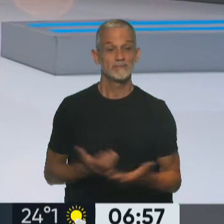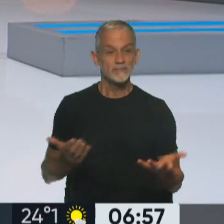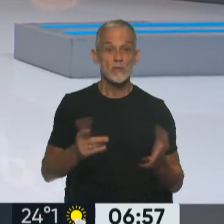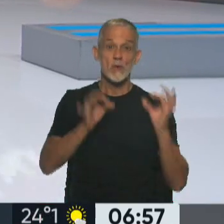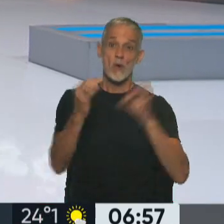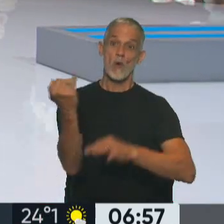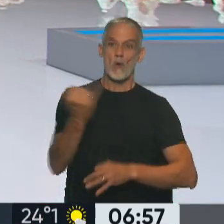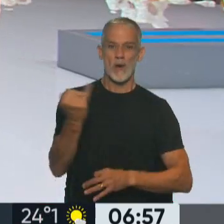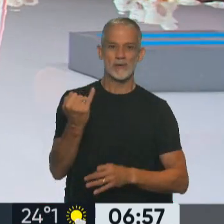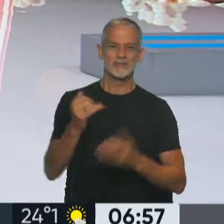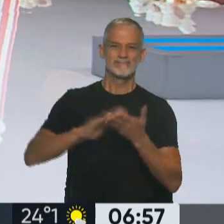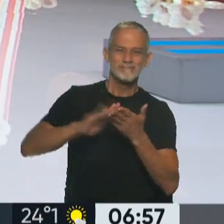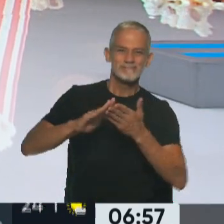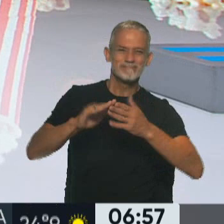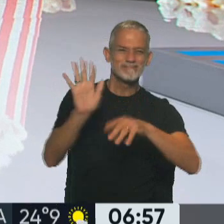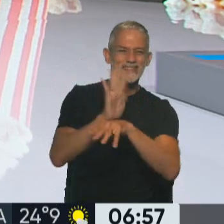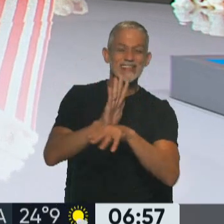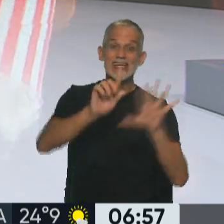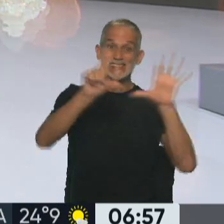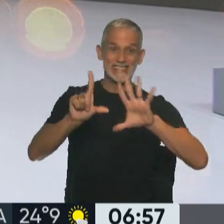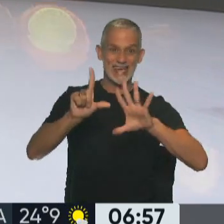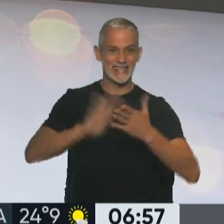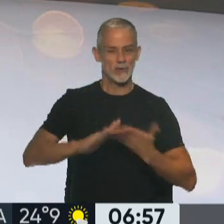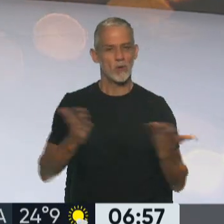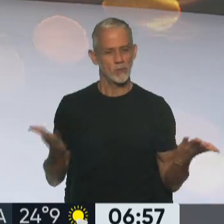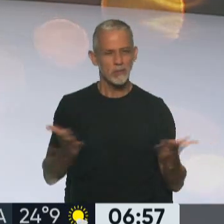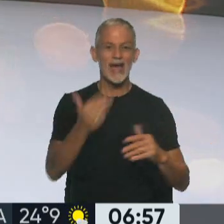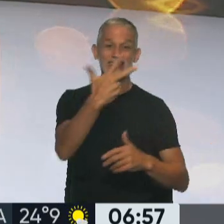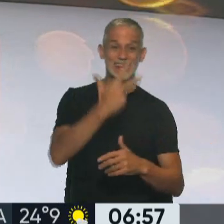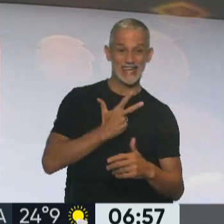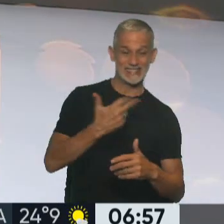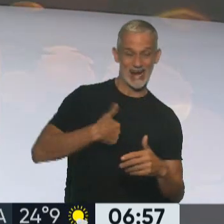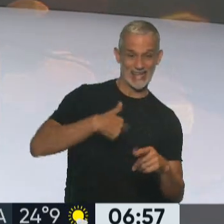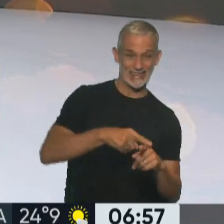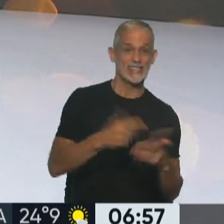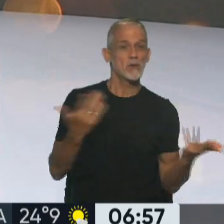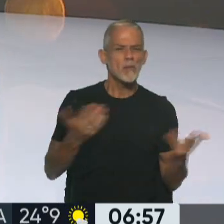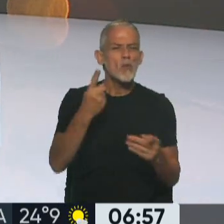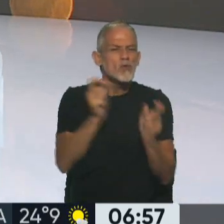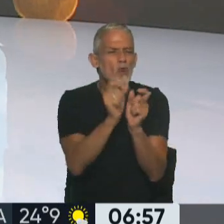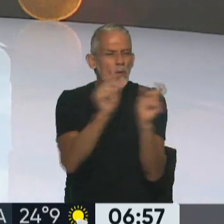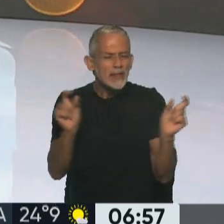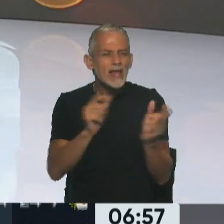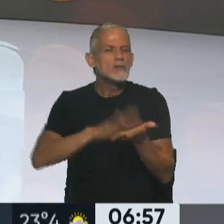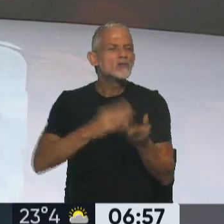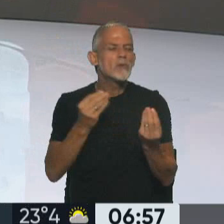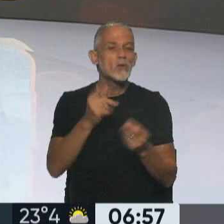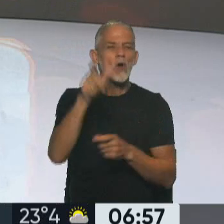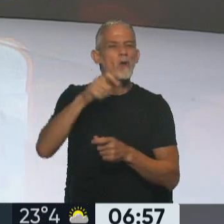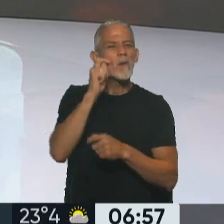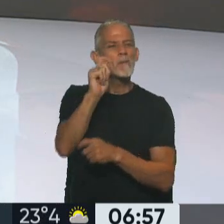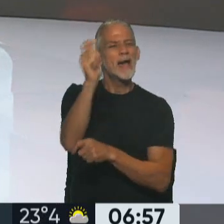Llegó el jueves y se renueva la cartelera con 7 estrenos esta semana, 3 argentinos, entre ellos un documental sobre un pescador